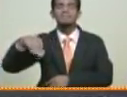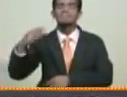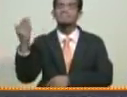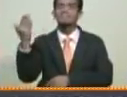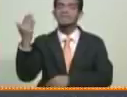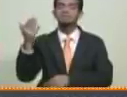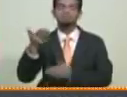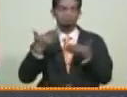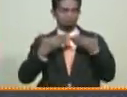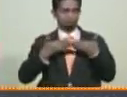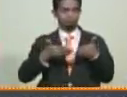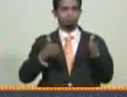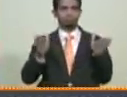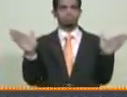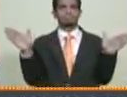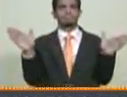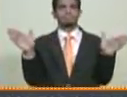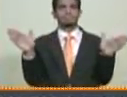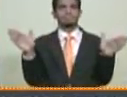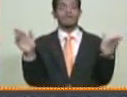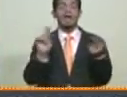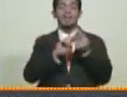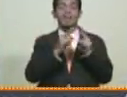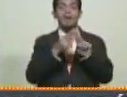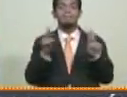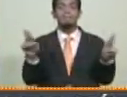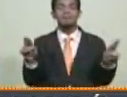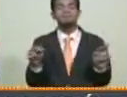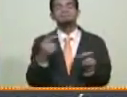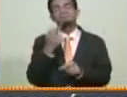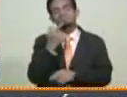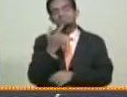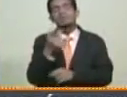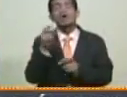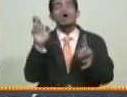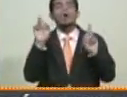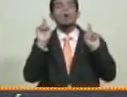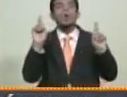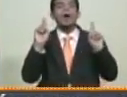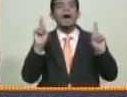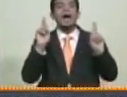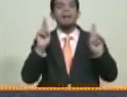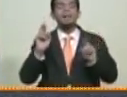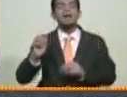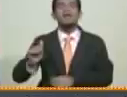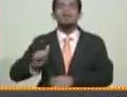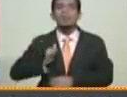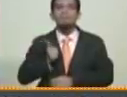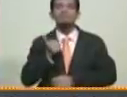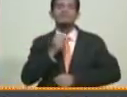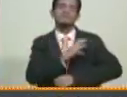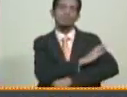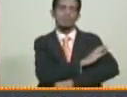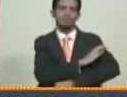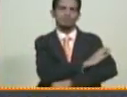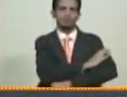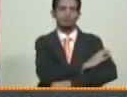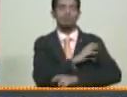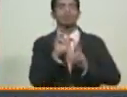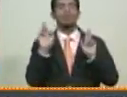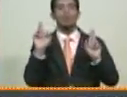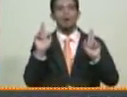abre esa puerta para la paz, ojalá sea aprovechada por los sectores de la derecha venezolana.